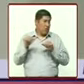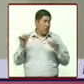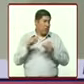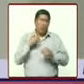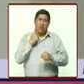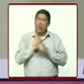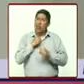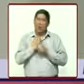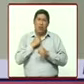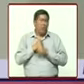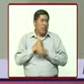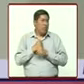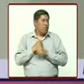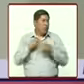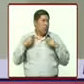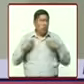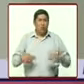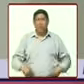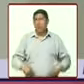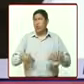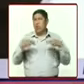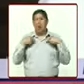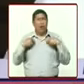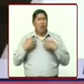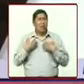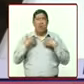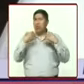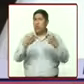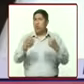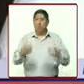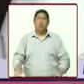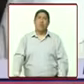la labor humanitaria, ¿no es cierto?, de salud.